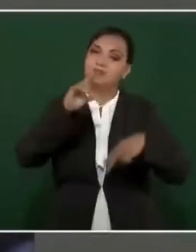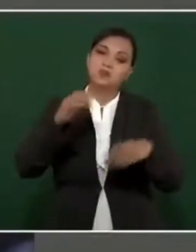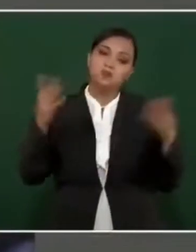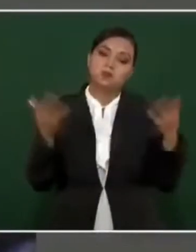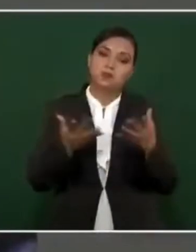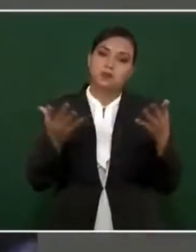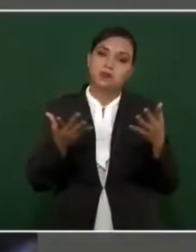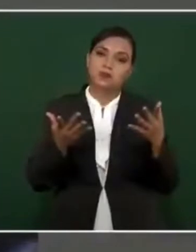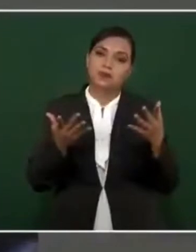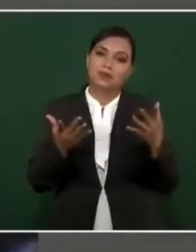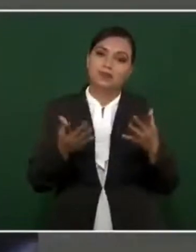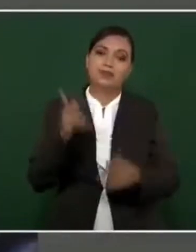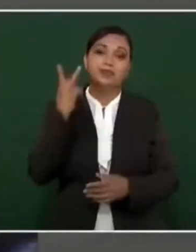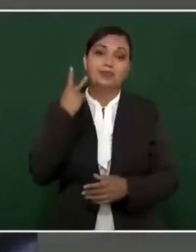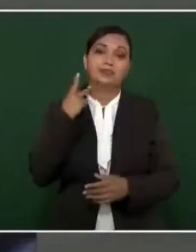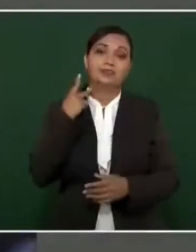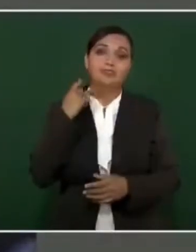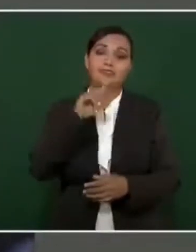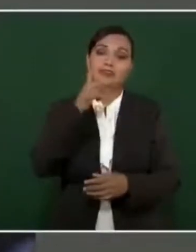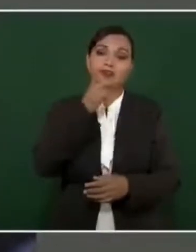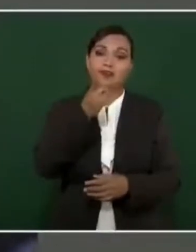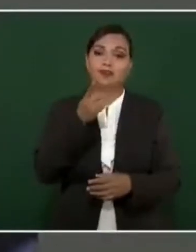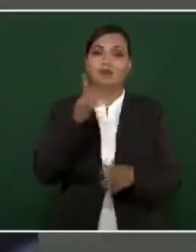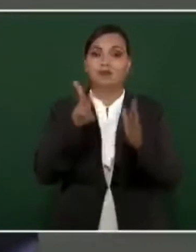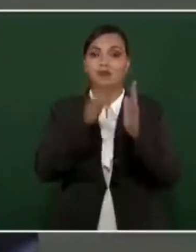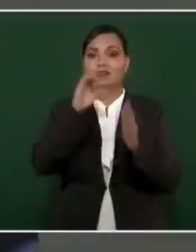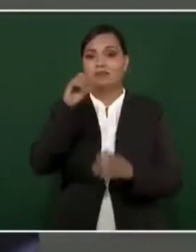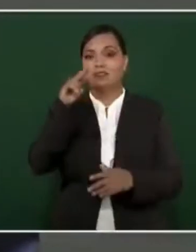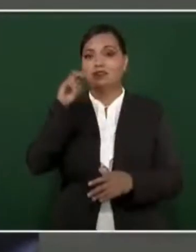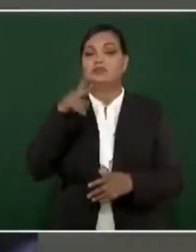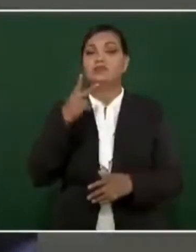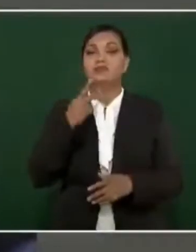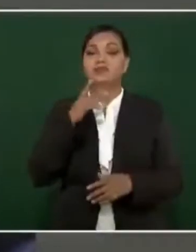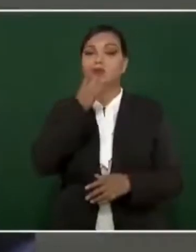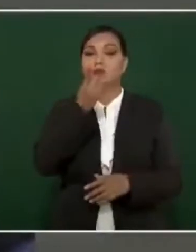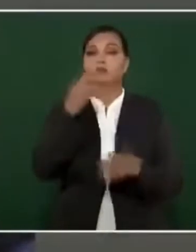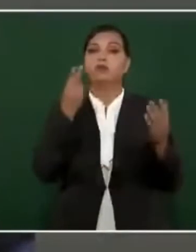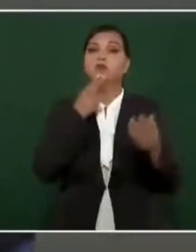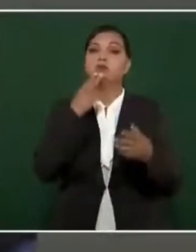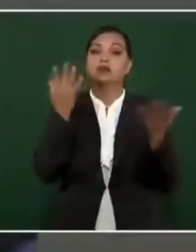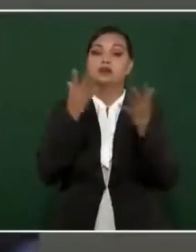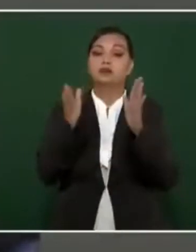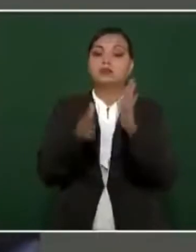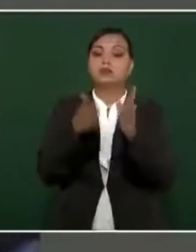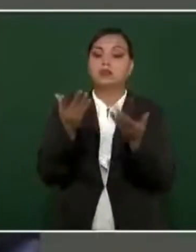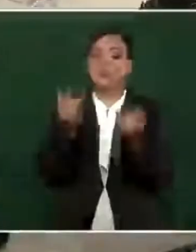elaborar las gasolinas. Y aquí, muy cerca de ustedes,